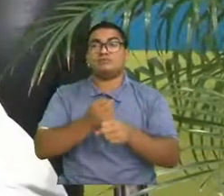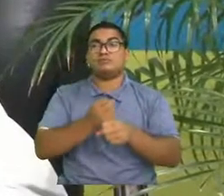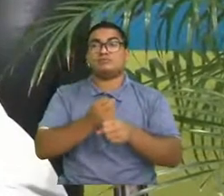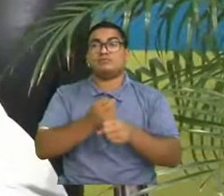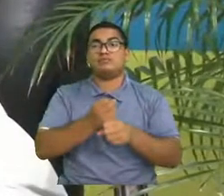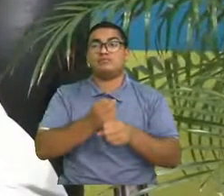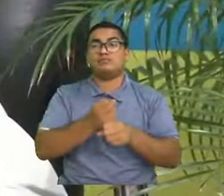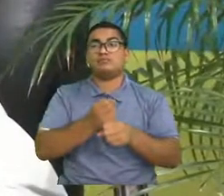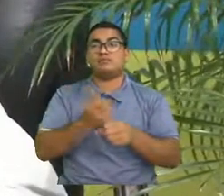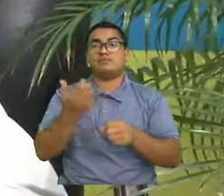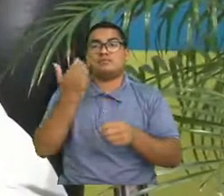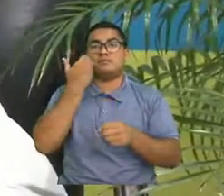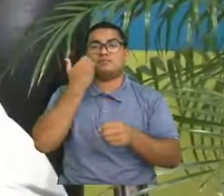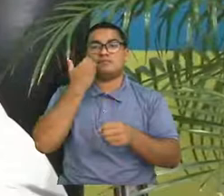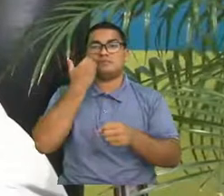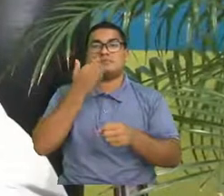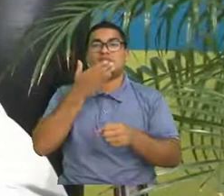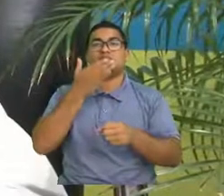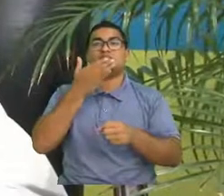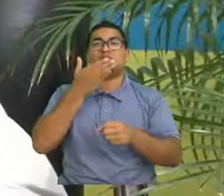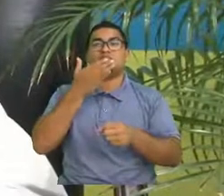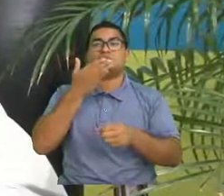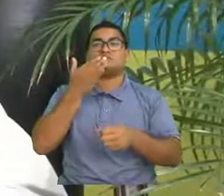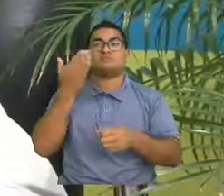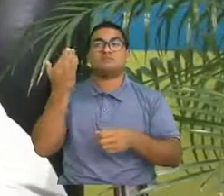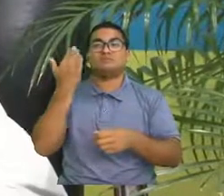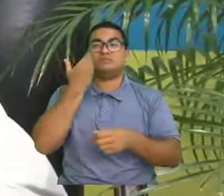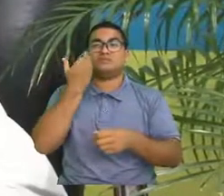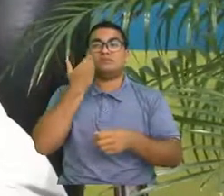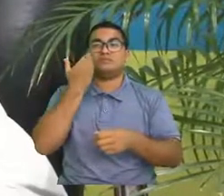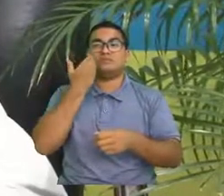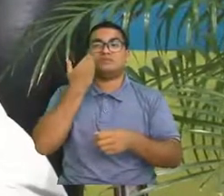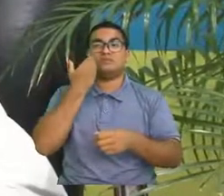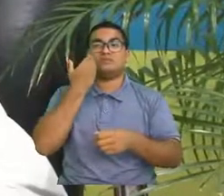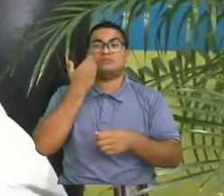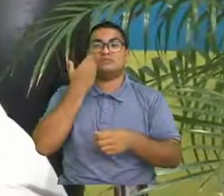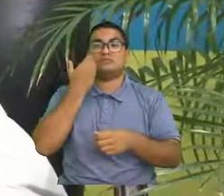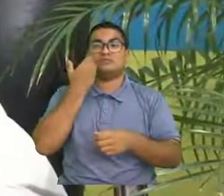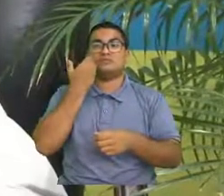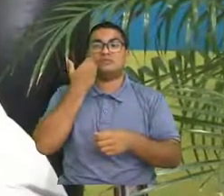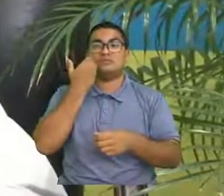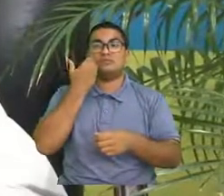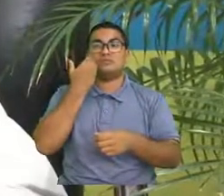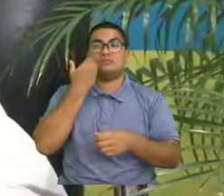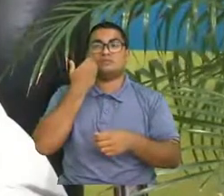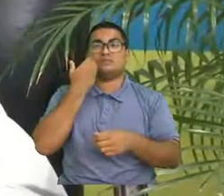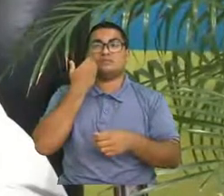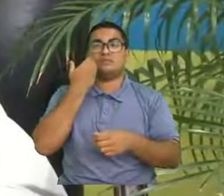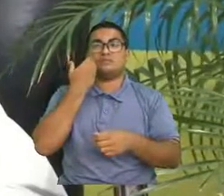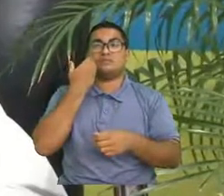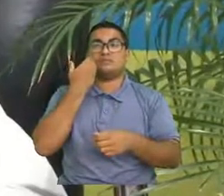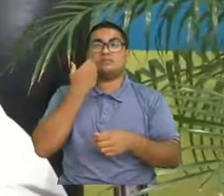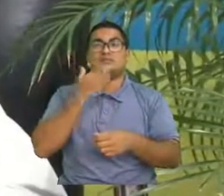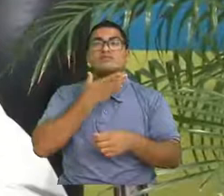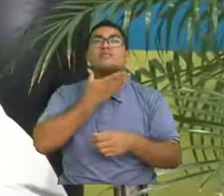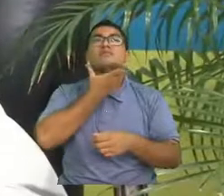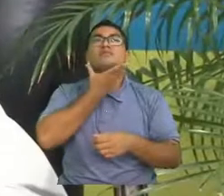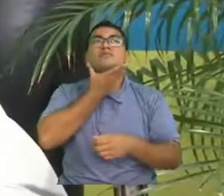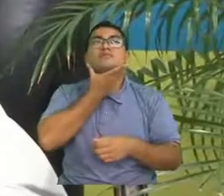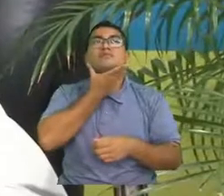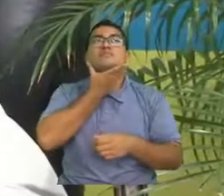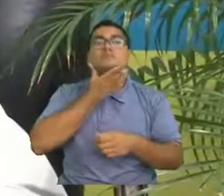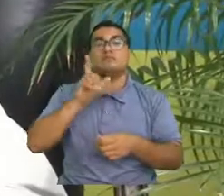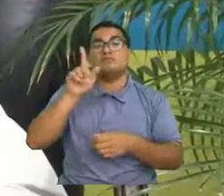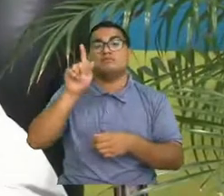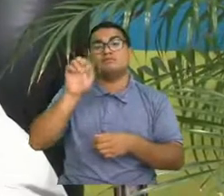que es una enfermedad, la población lo conoce generalmente como lo que es la TOPA. Entonces,